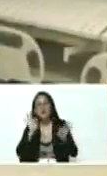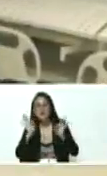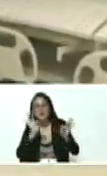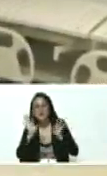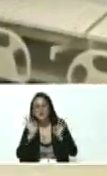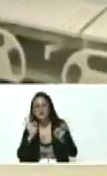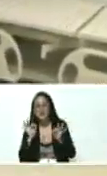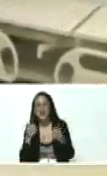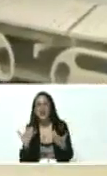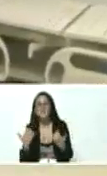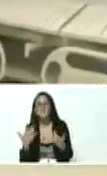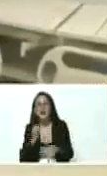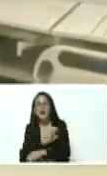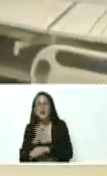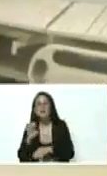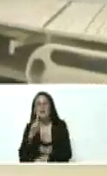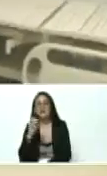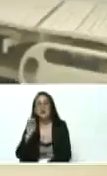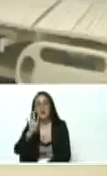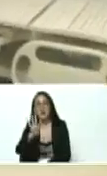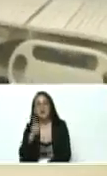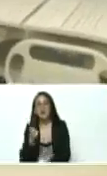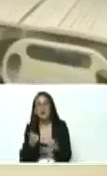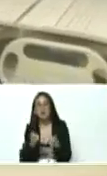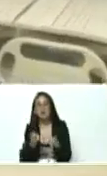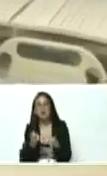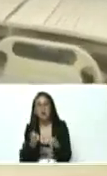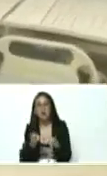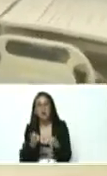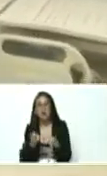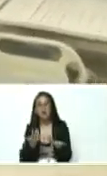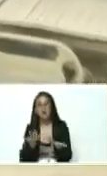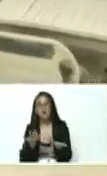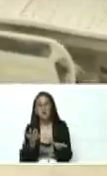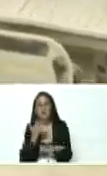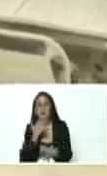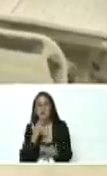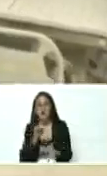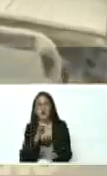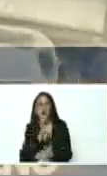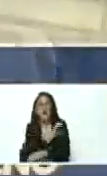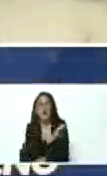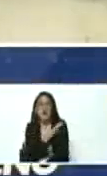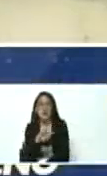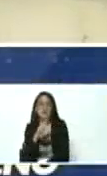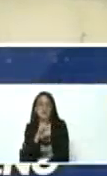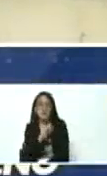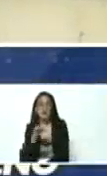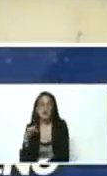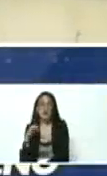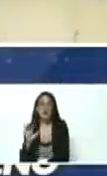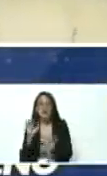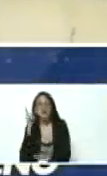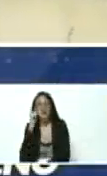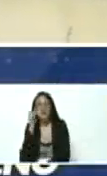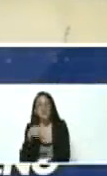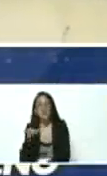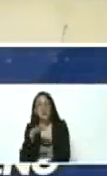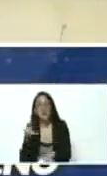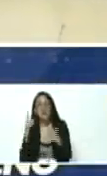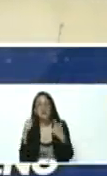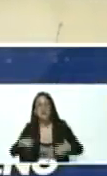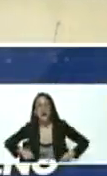y emergencia 104. Los costos que esto representaría, buscamos los promedios de las clínicas privadas. En 15 días el pueblo de La Guaira hubiese